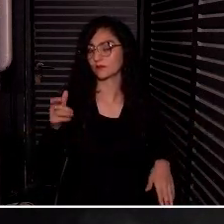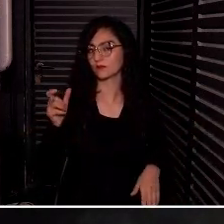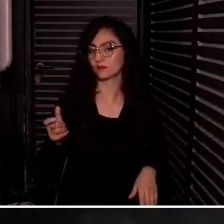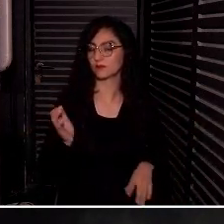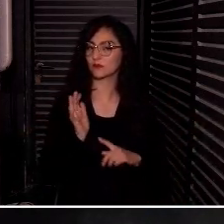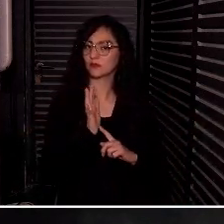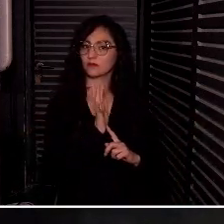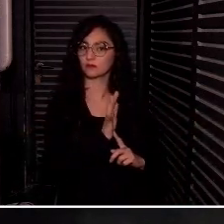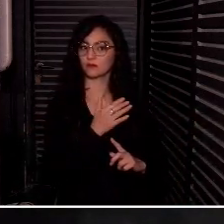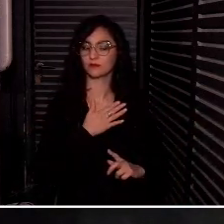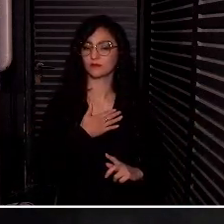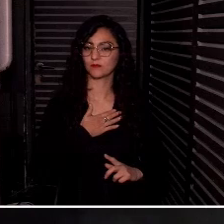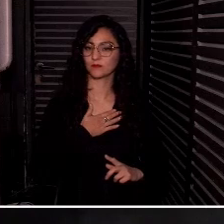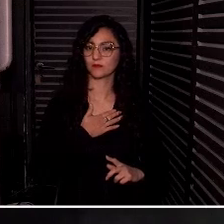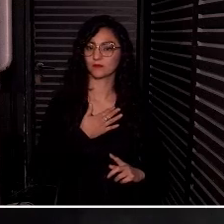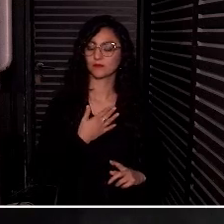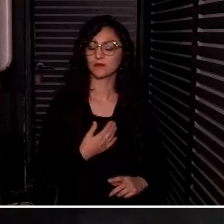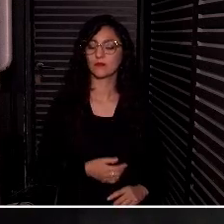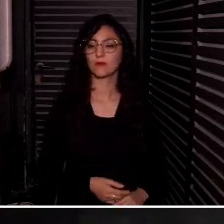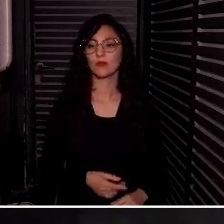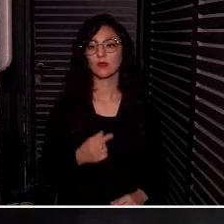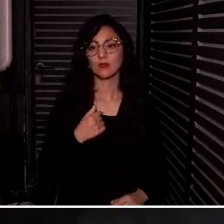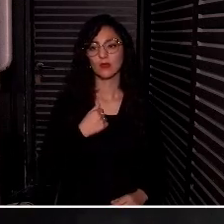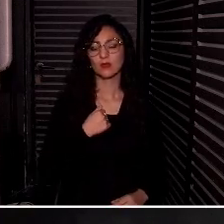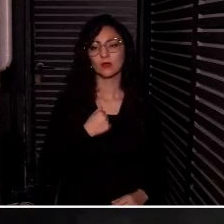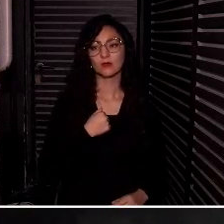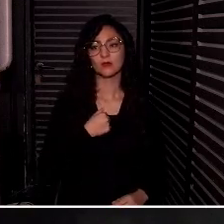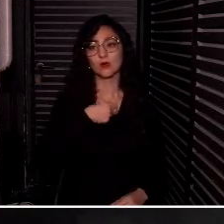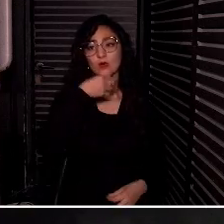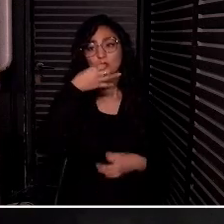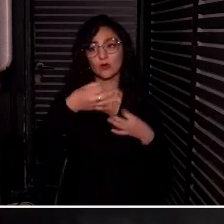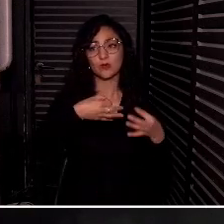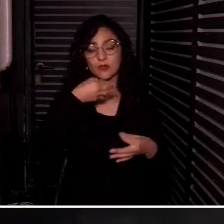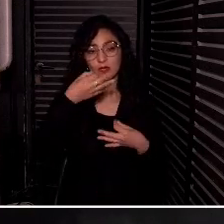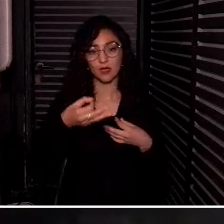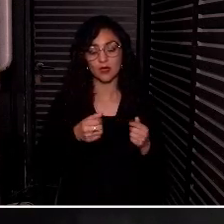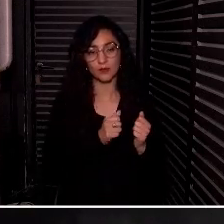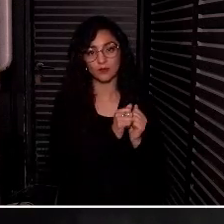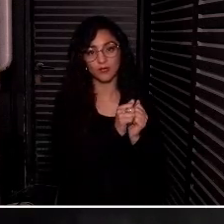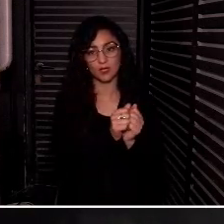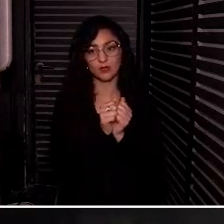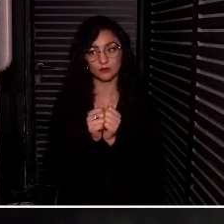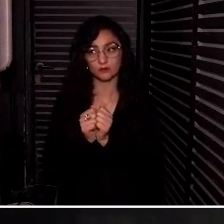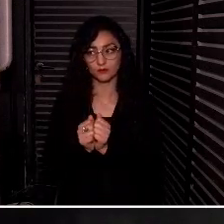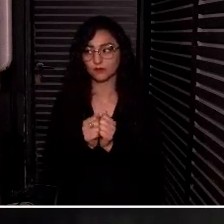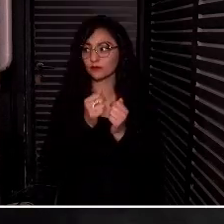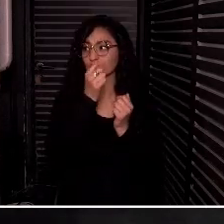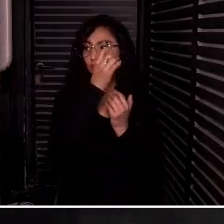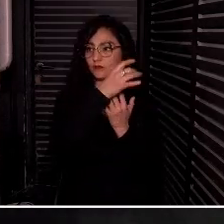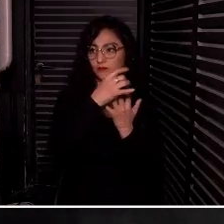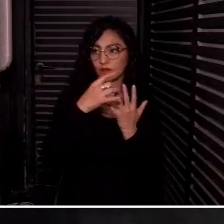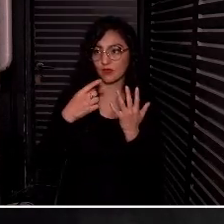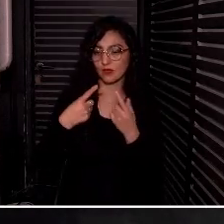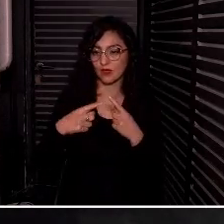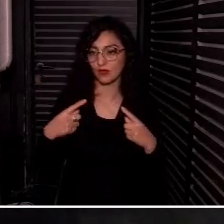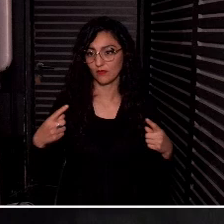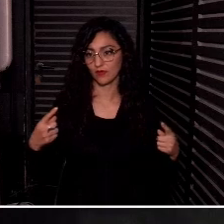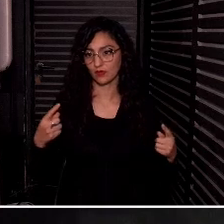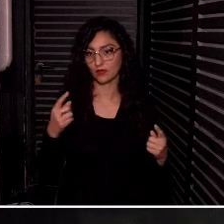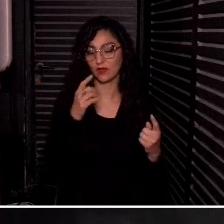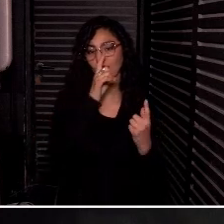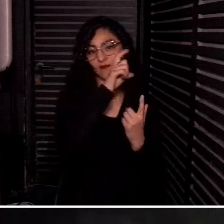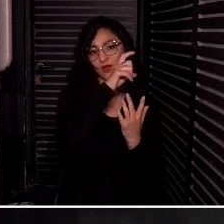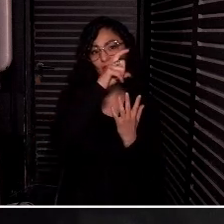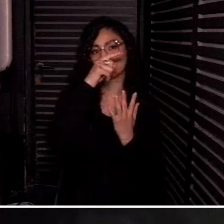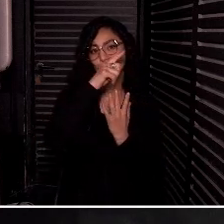presentado y contarles que me acompañan a cada uno debajo de su foto no muy